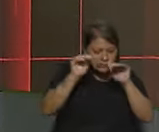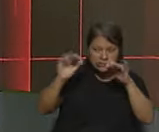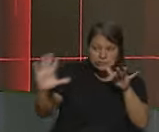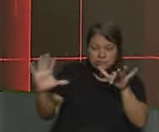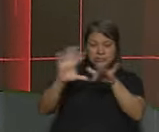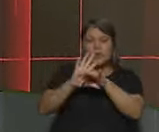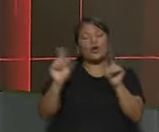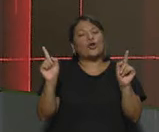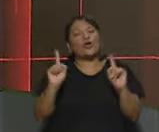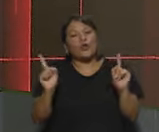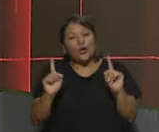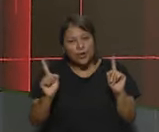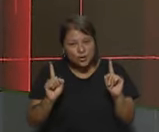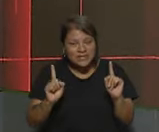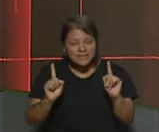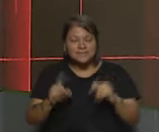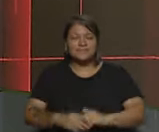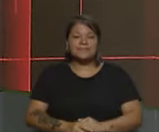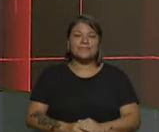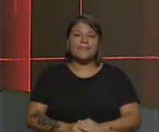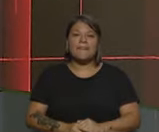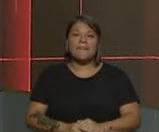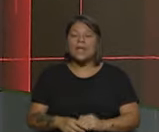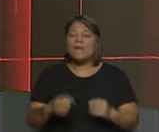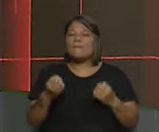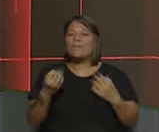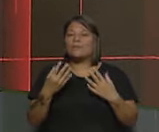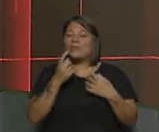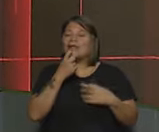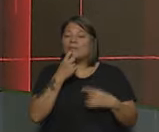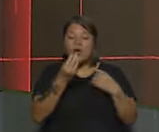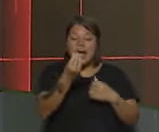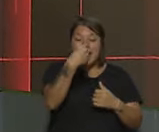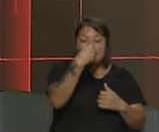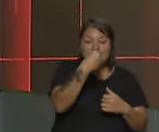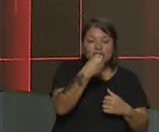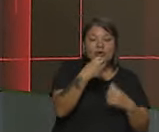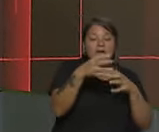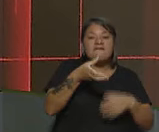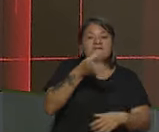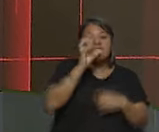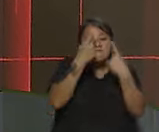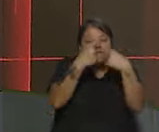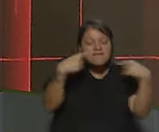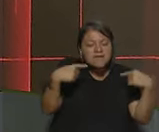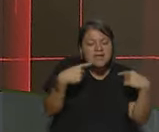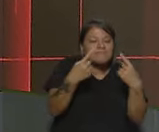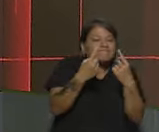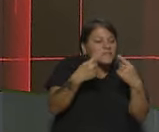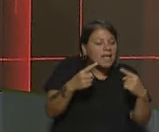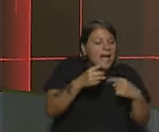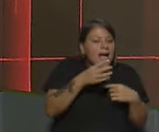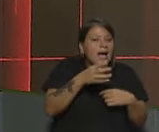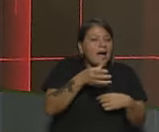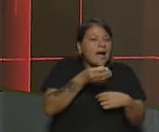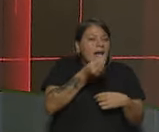términos de porcentajes y de promedio tienen diverso peso alimentos y bebidas tienen un peso en la ponderación Qué alimentos y qué